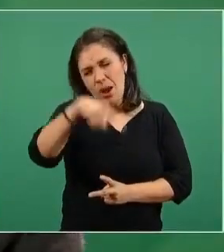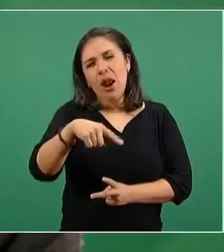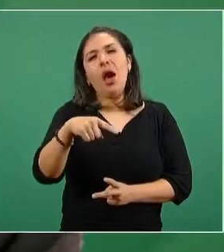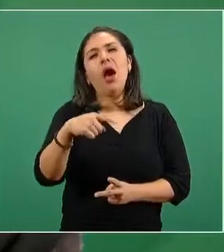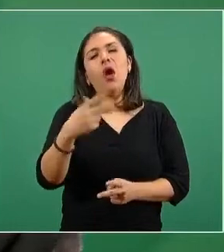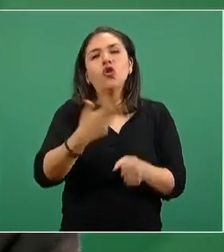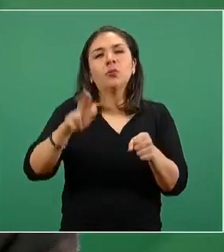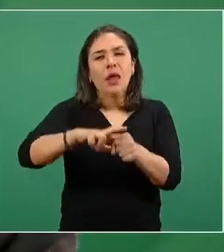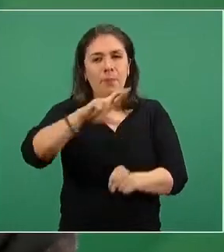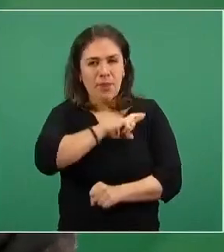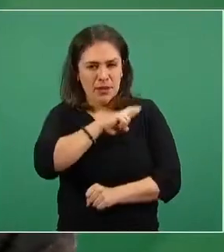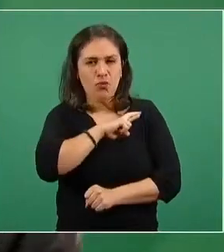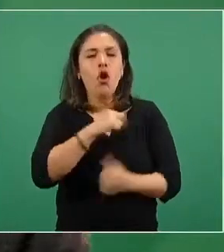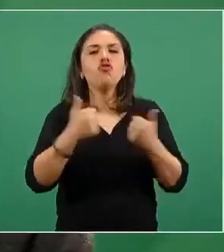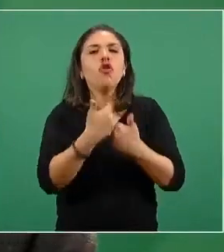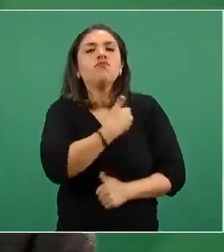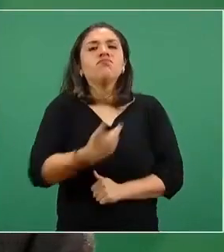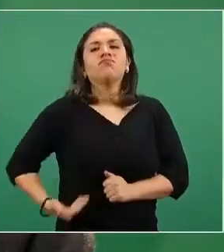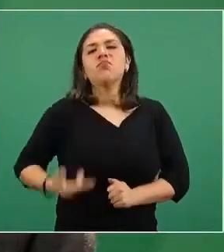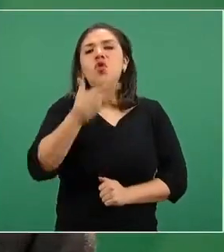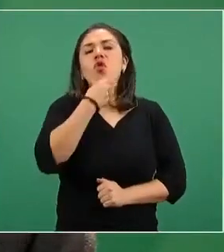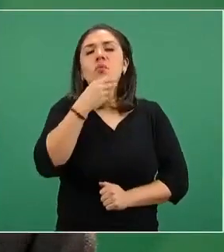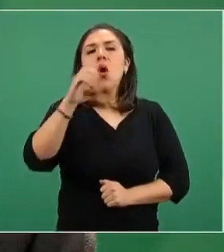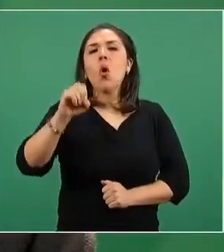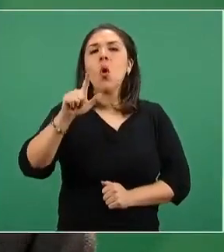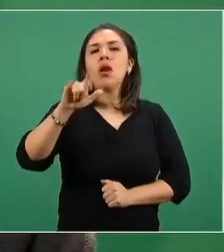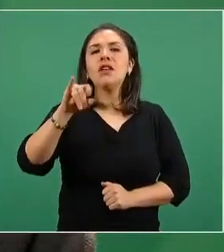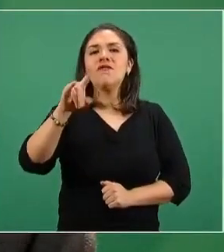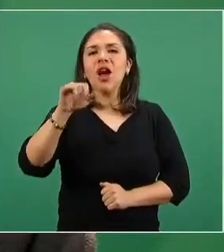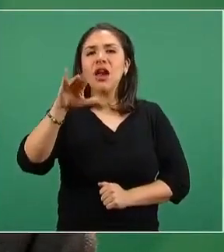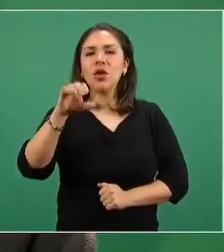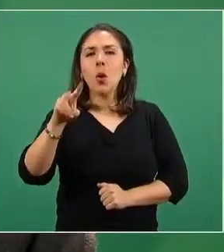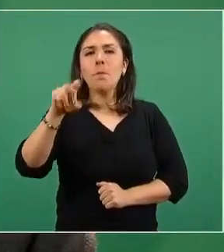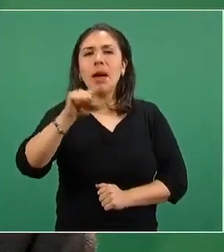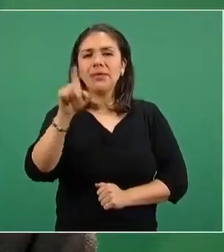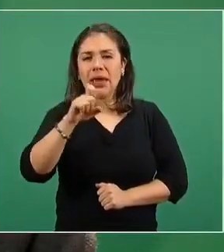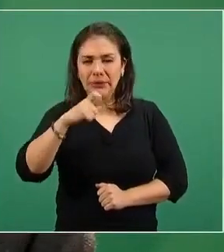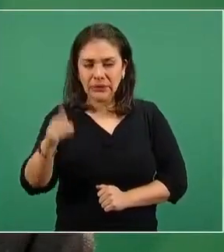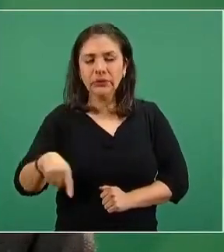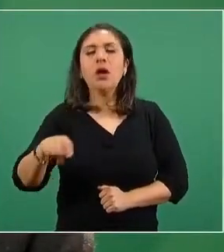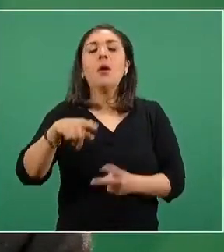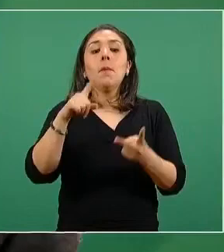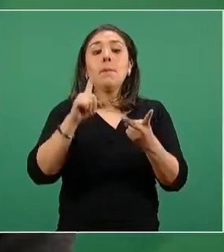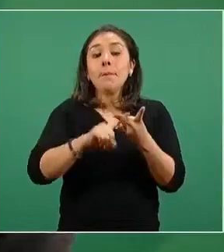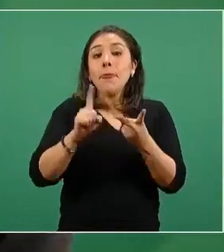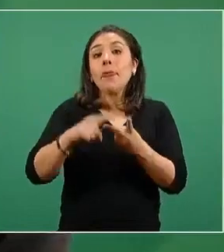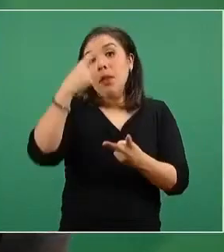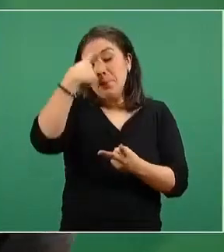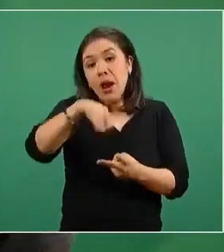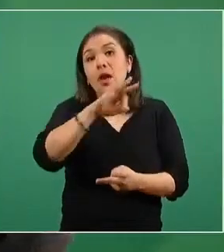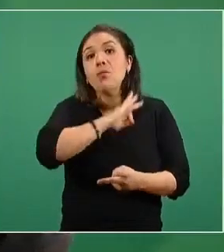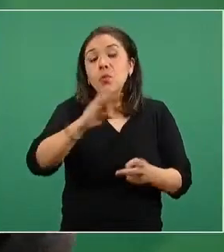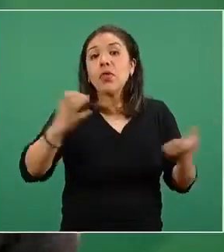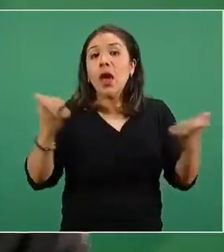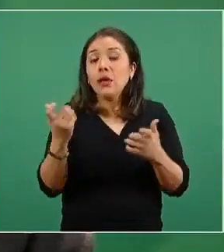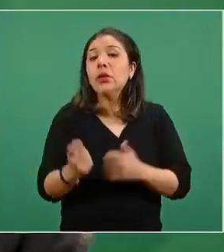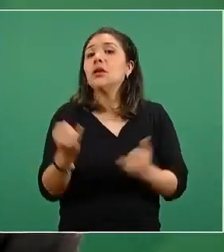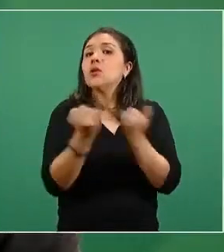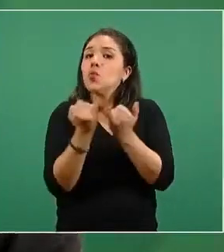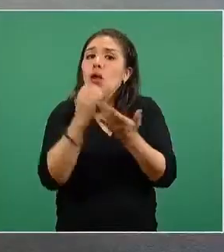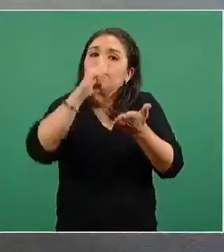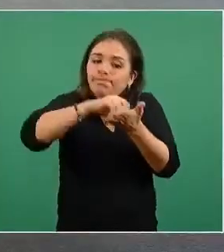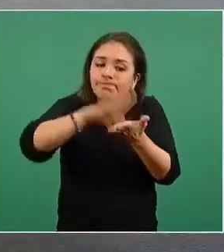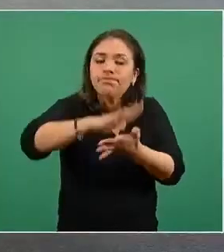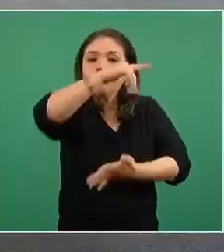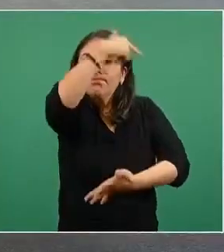Vázquez Aldir en un lado y Julio Potes por el otro, para tener este primer censo